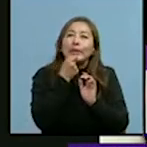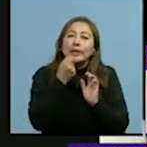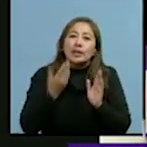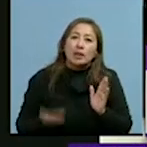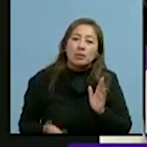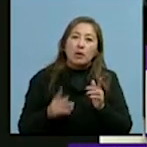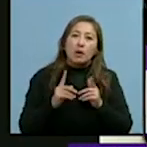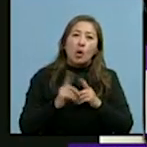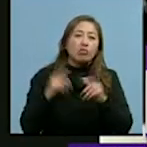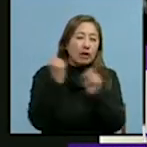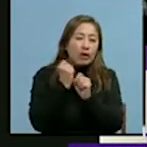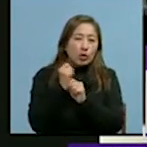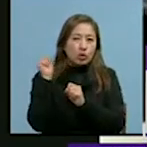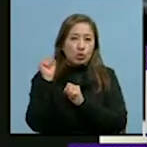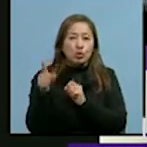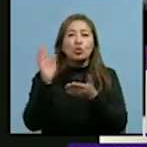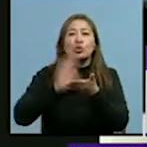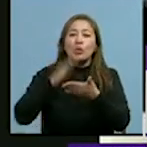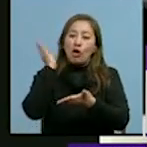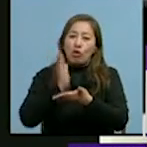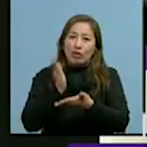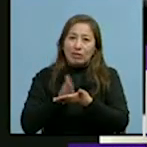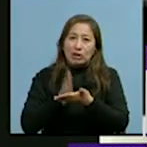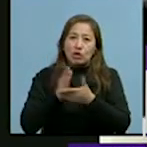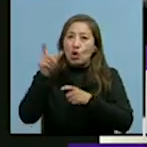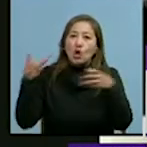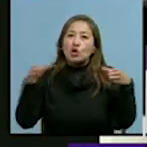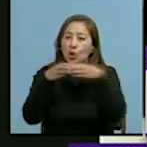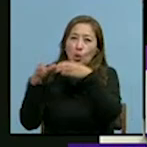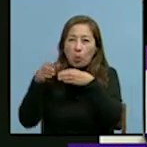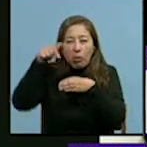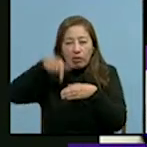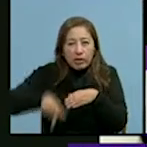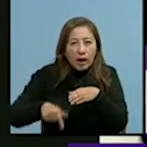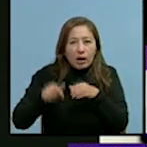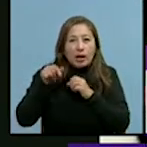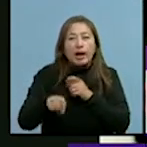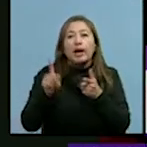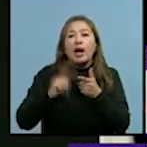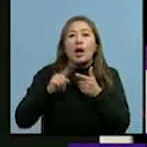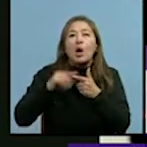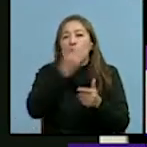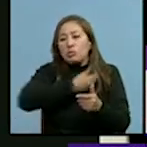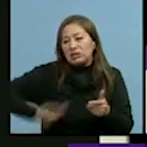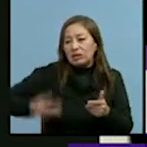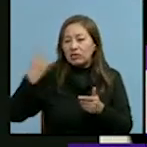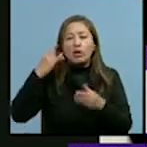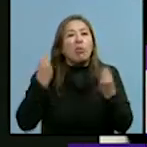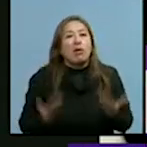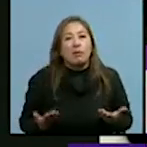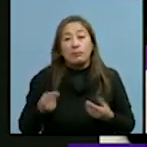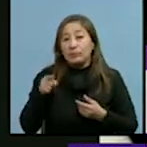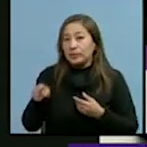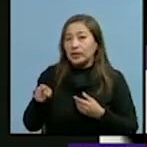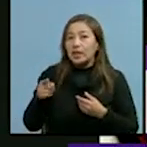con su trabajo por los derechos de los pueblos originarios, por su gestión como presidente de Bolivia.